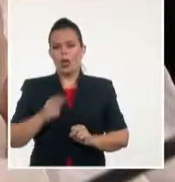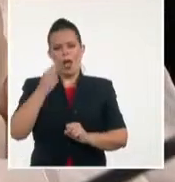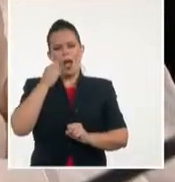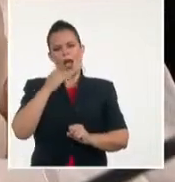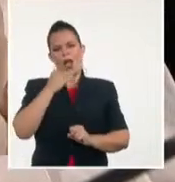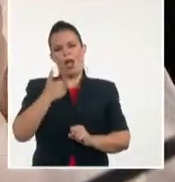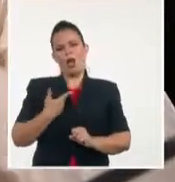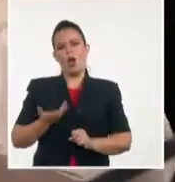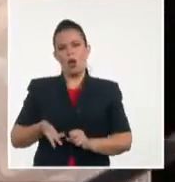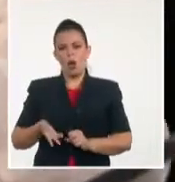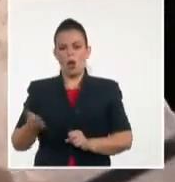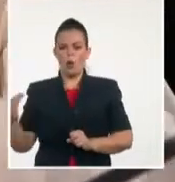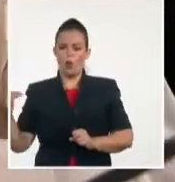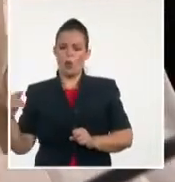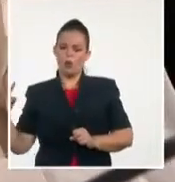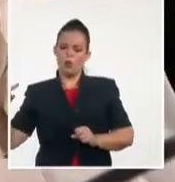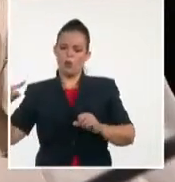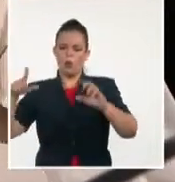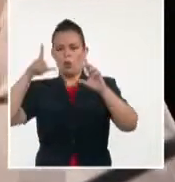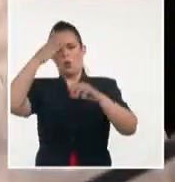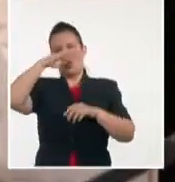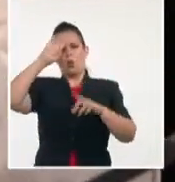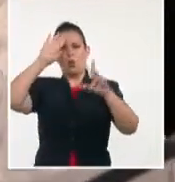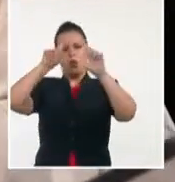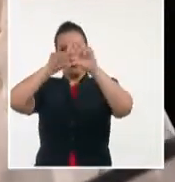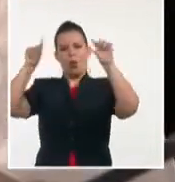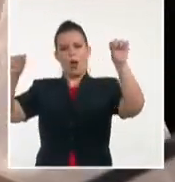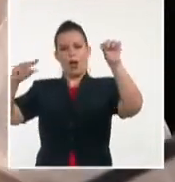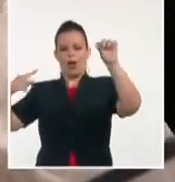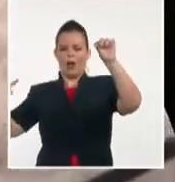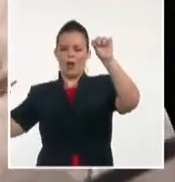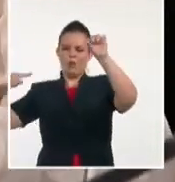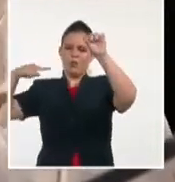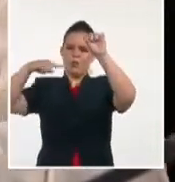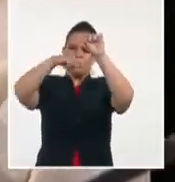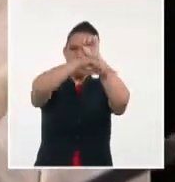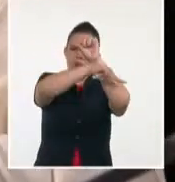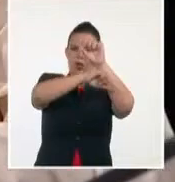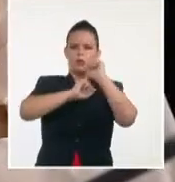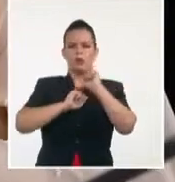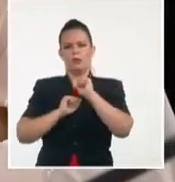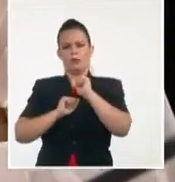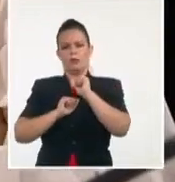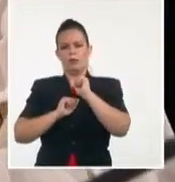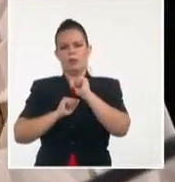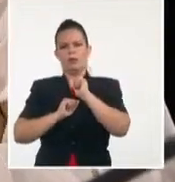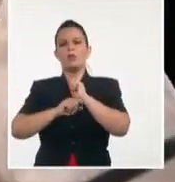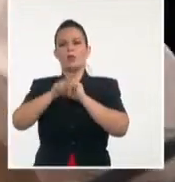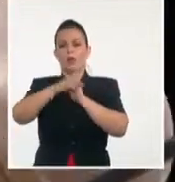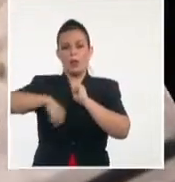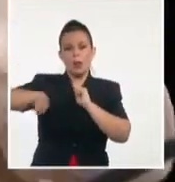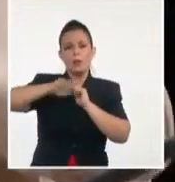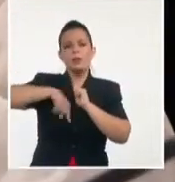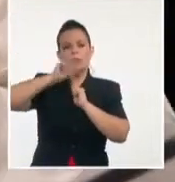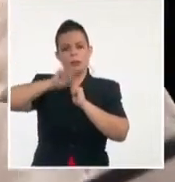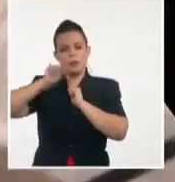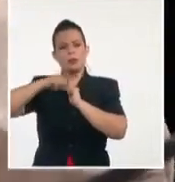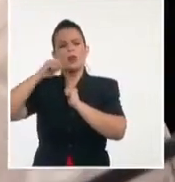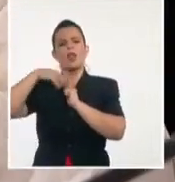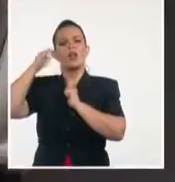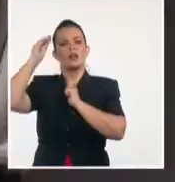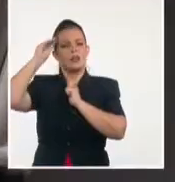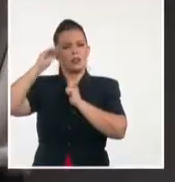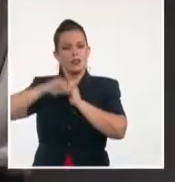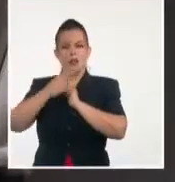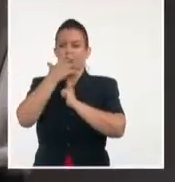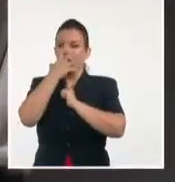sur de Cuba. Fue vital también la información en el momento. Las personas les gusta, y yo sé que es una cuestión importante, el momento exacto en que